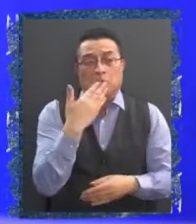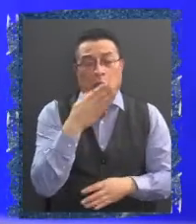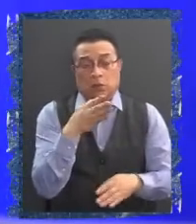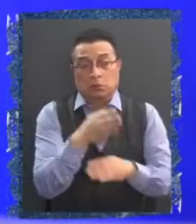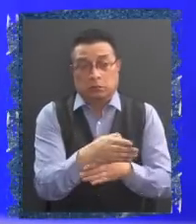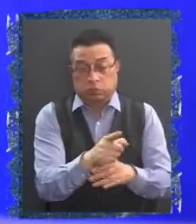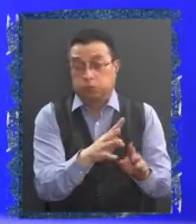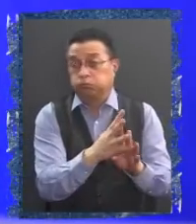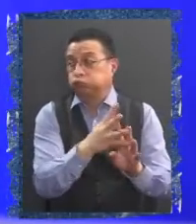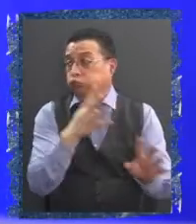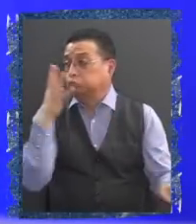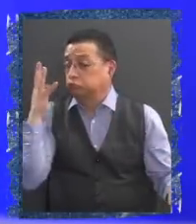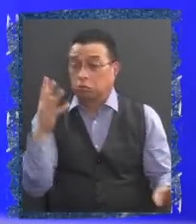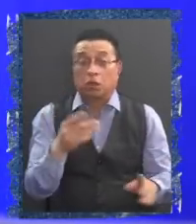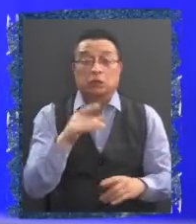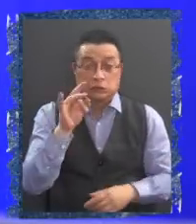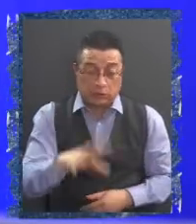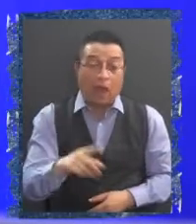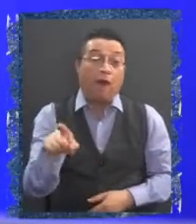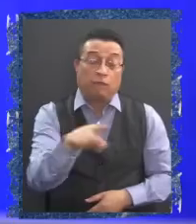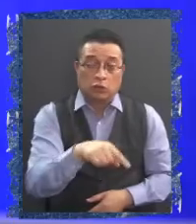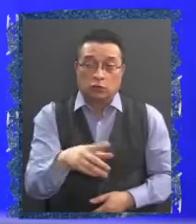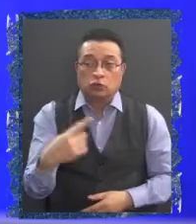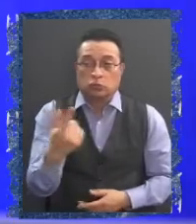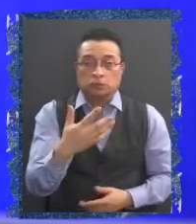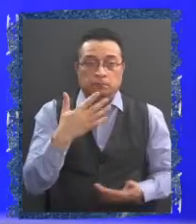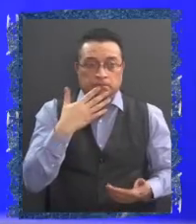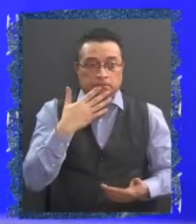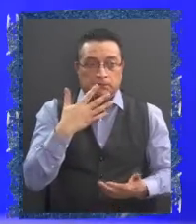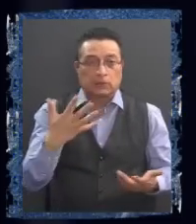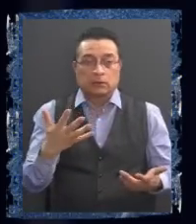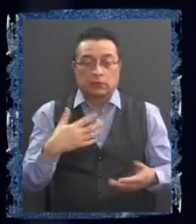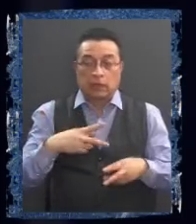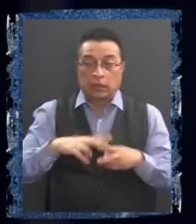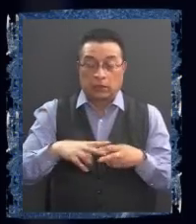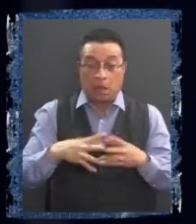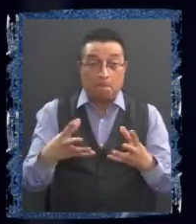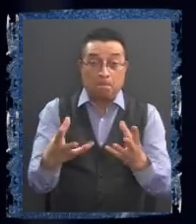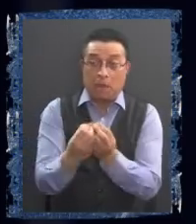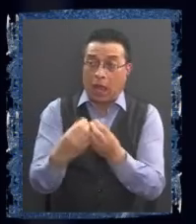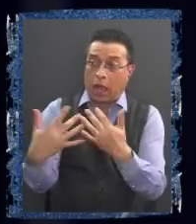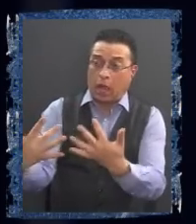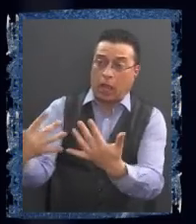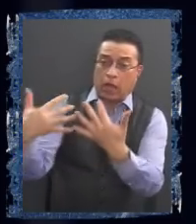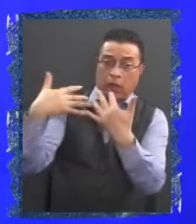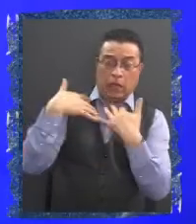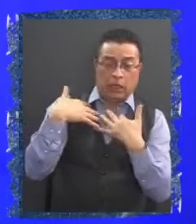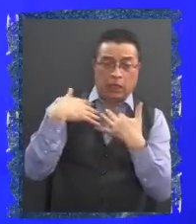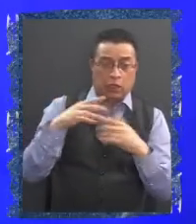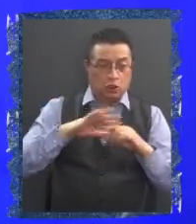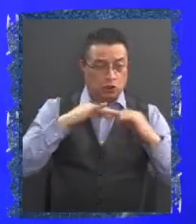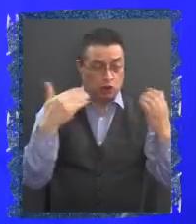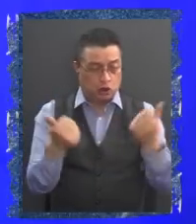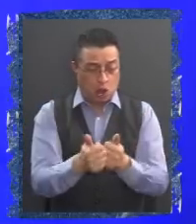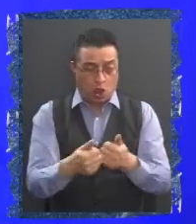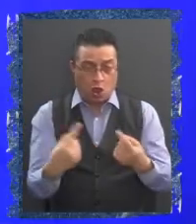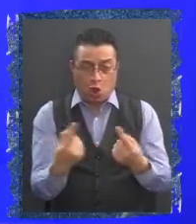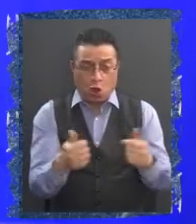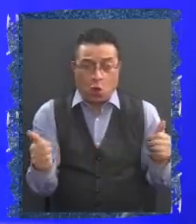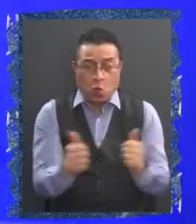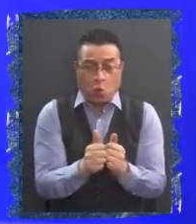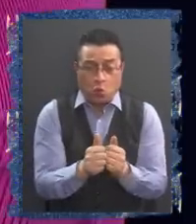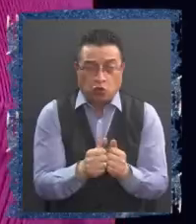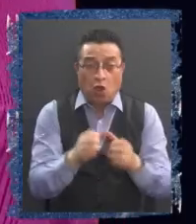sistema público, entonces la gente dice, chuta, entonces todo va a llegar más gente, todos van a ir a ese, el Estado va a